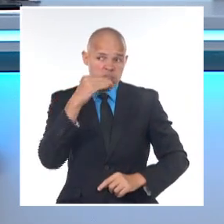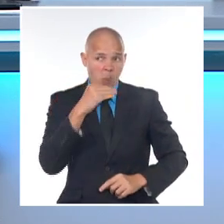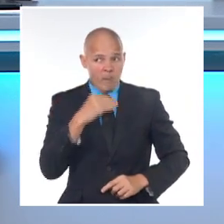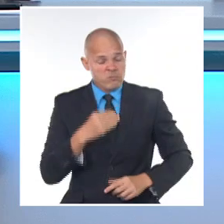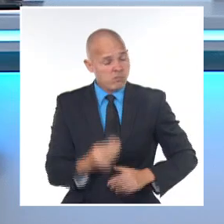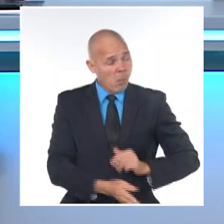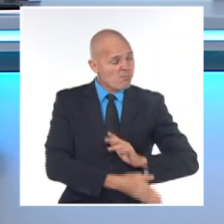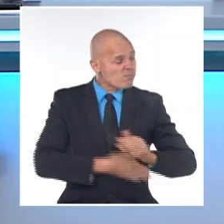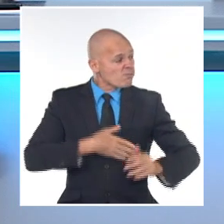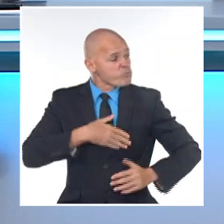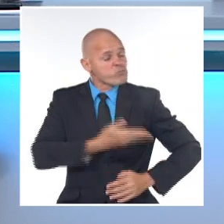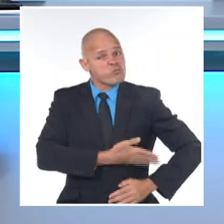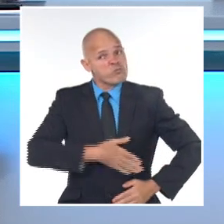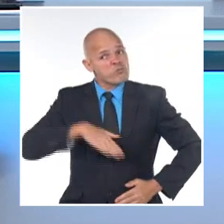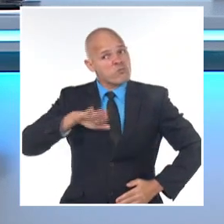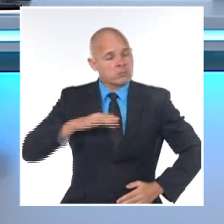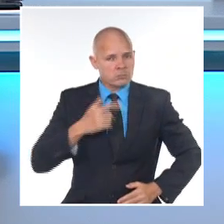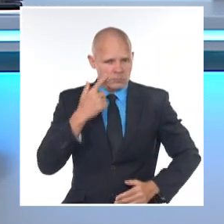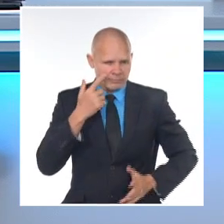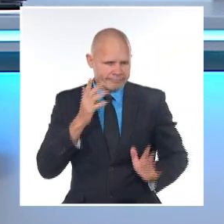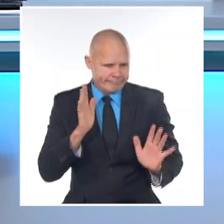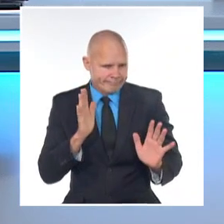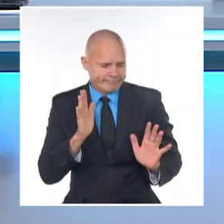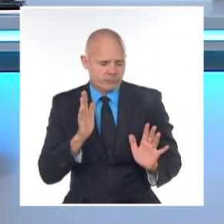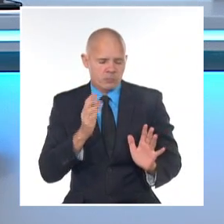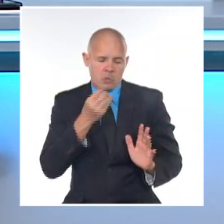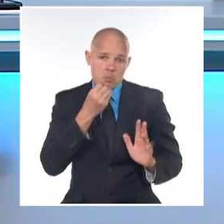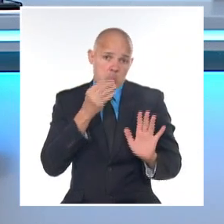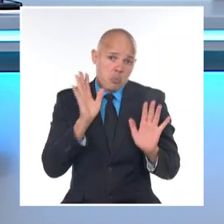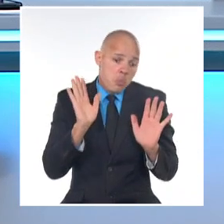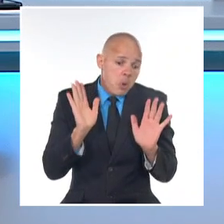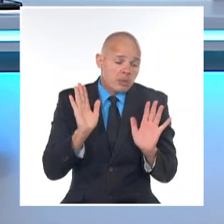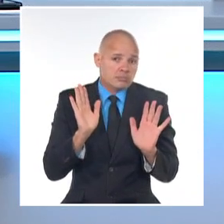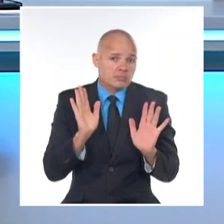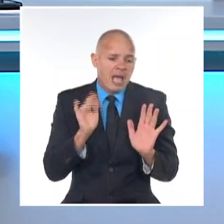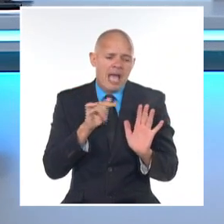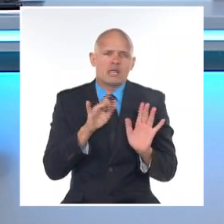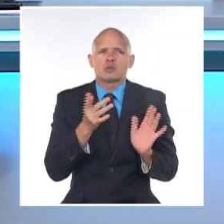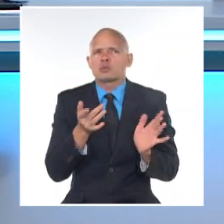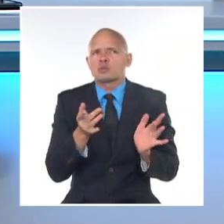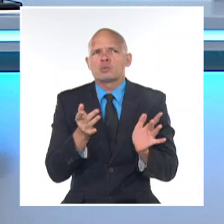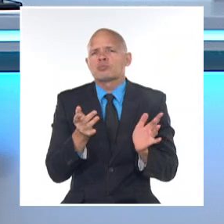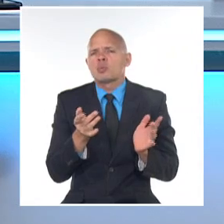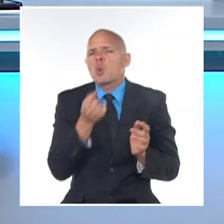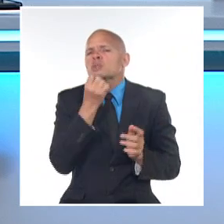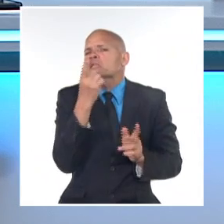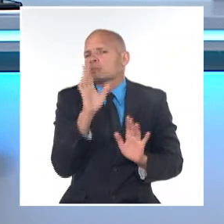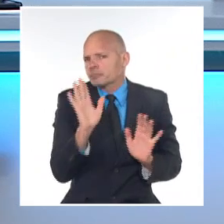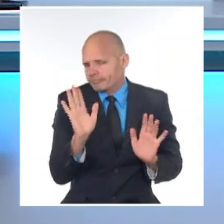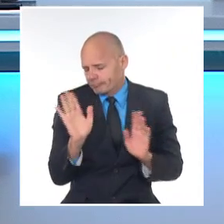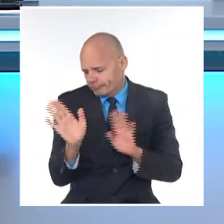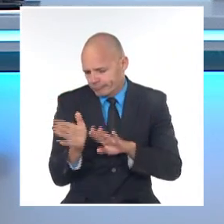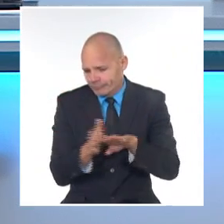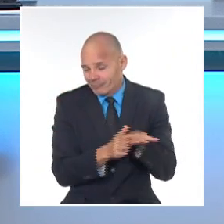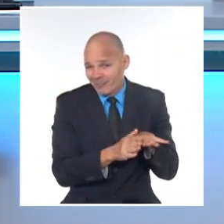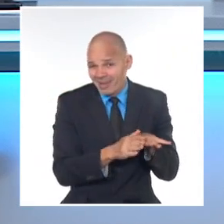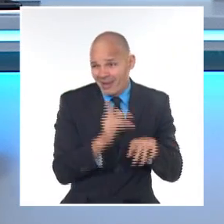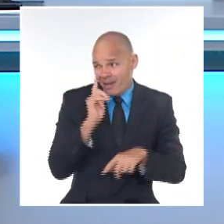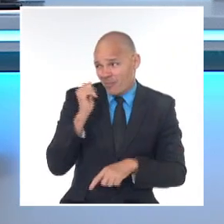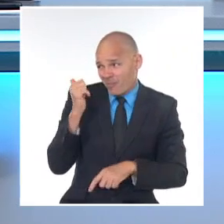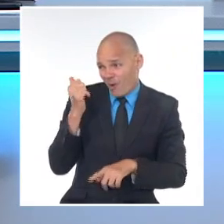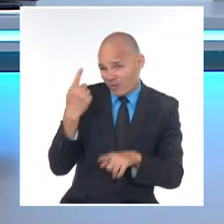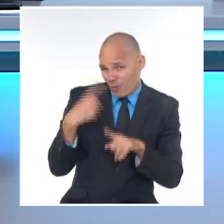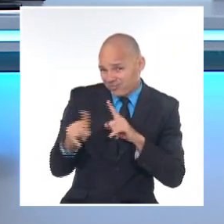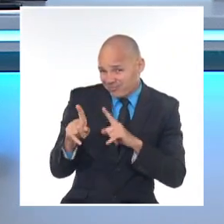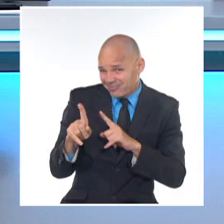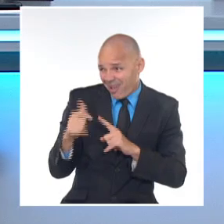personal va escalando en lo que pudiera ser delito, y eso es casual, eso es algo. Pero otra cosa es cuando estamos hablando de esto, de alguien que lo que